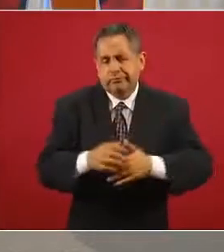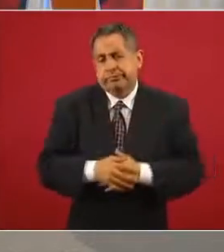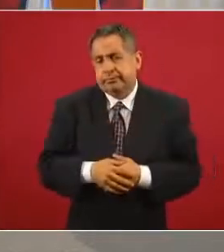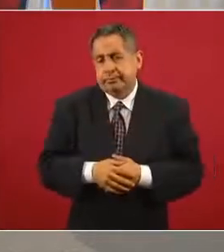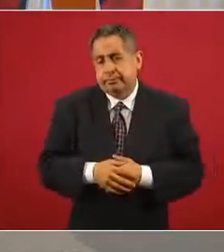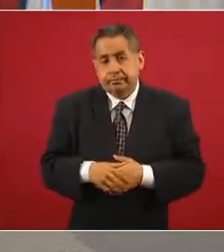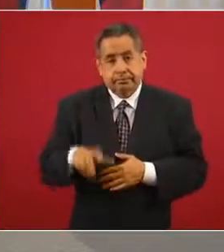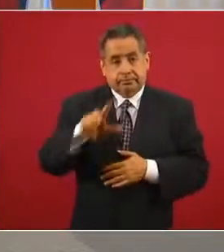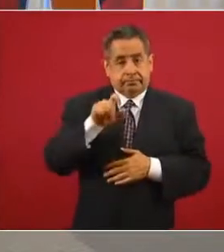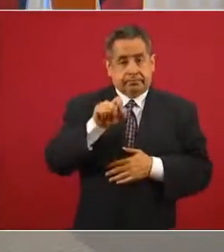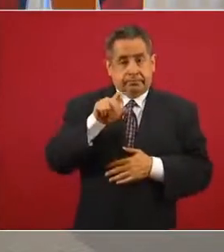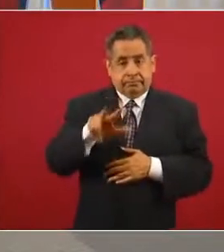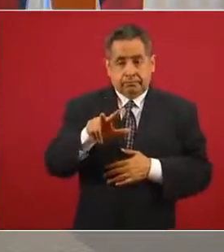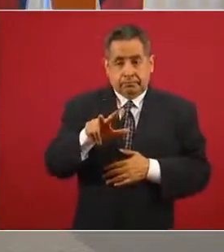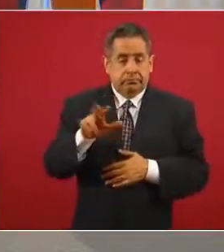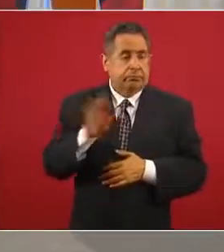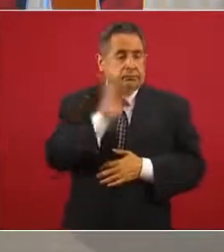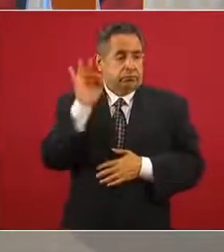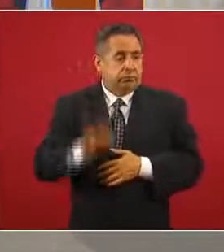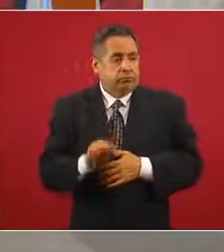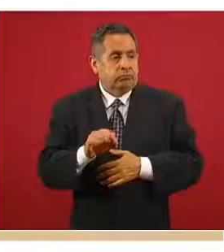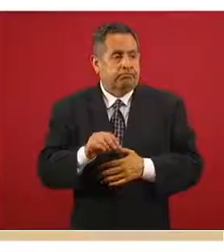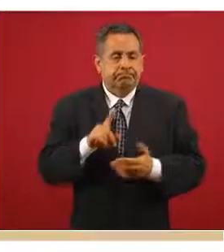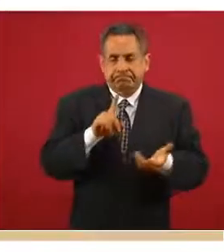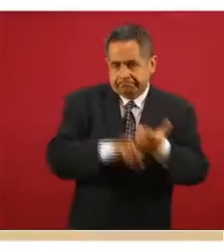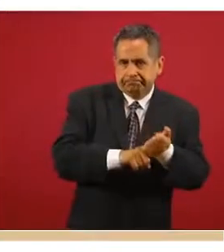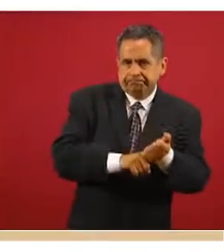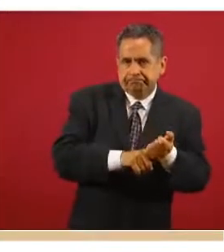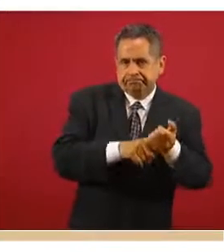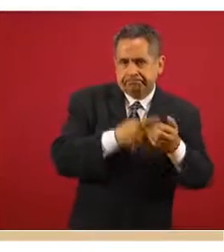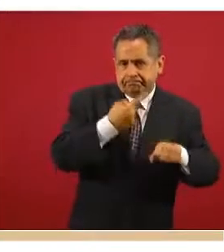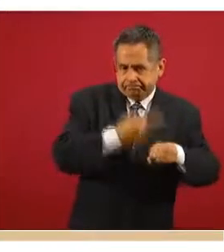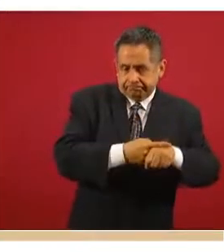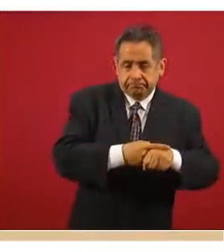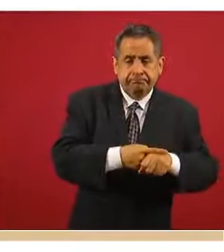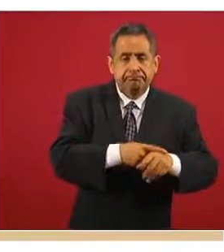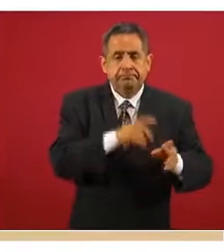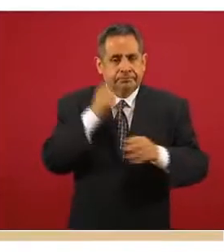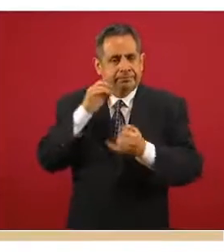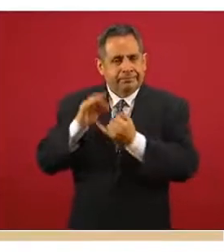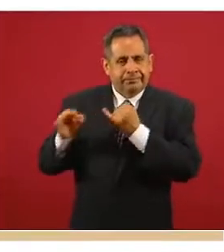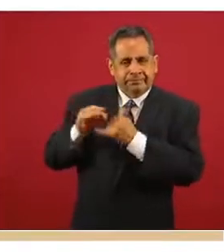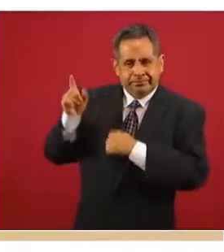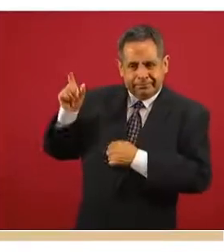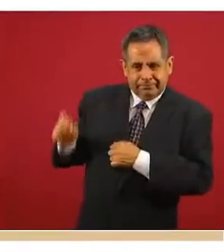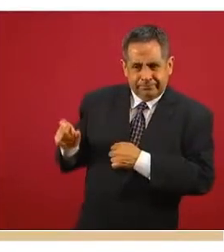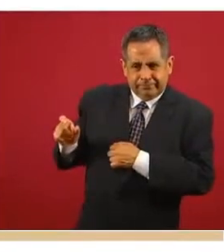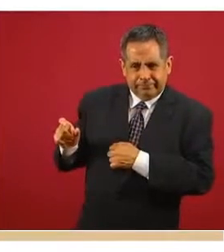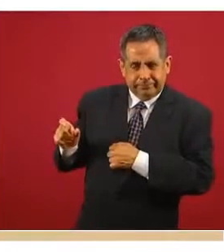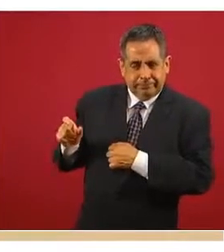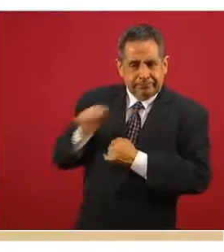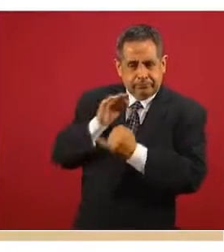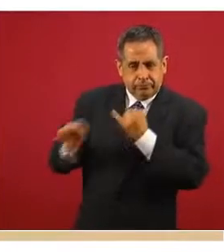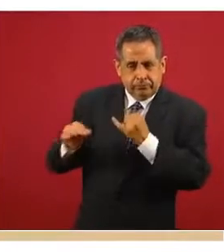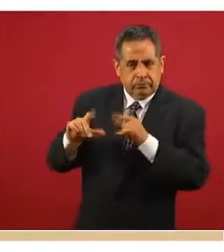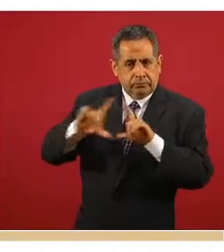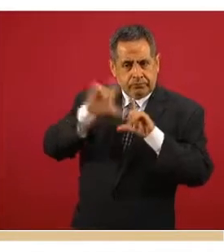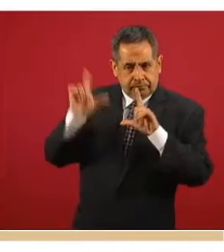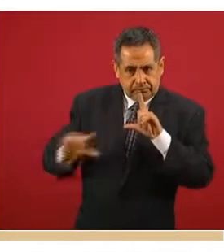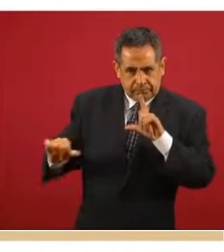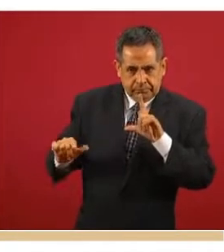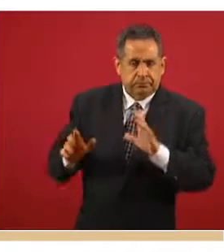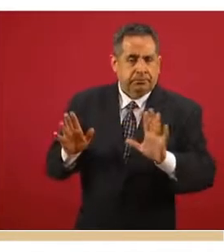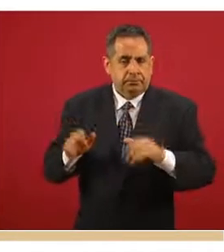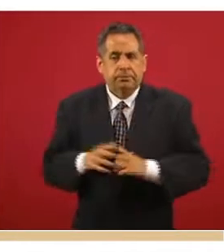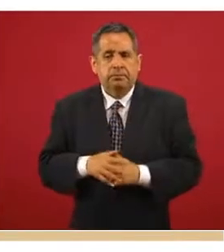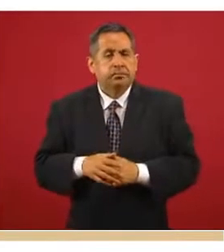28% de las camas a nivel nacional están ocupadas, a nivel nacional está en el extremo derecho de la gráfica, y después si vamos viendo entidad federativa